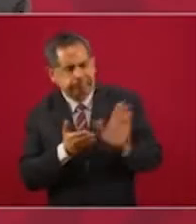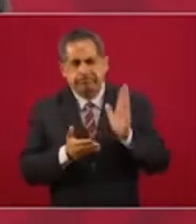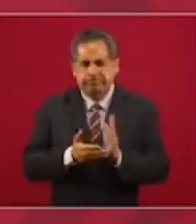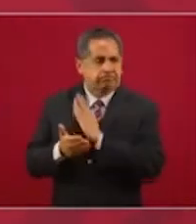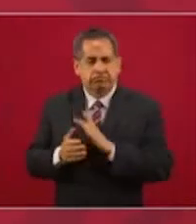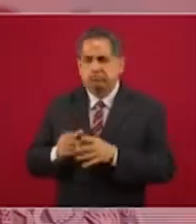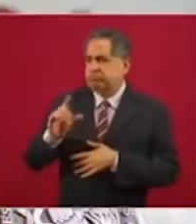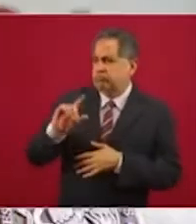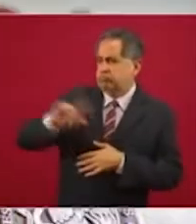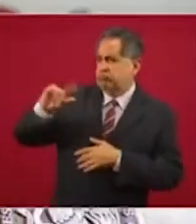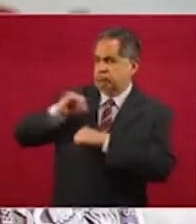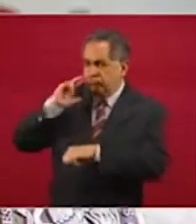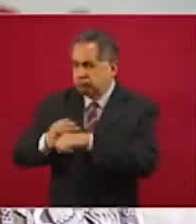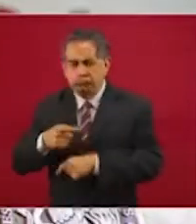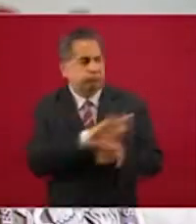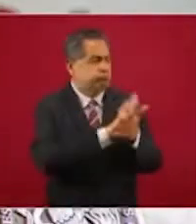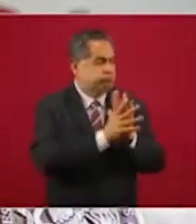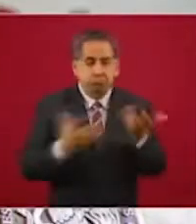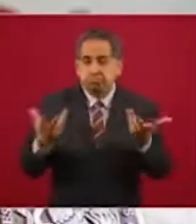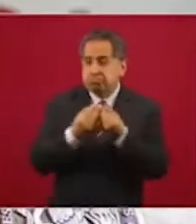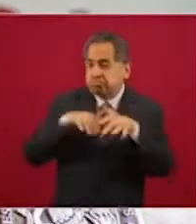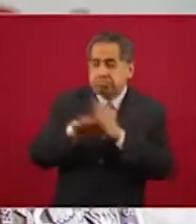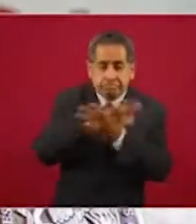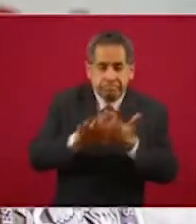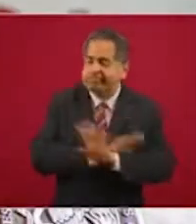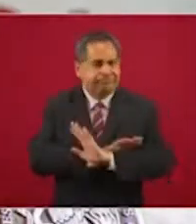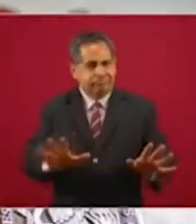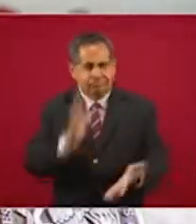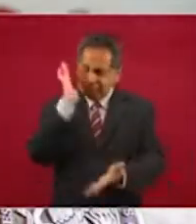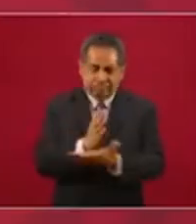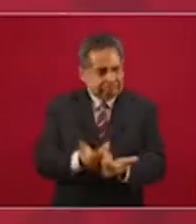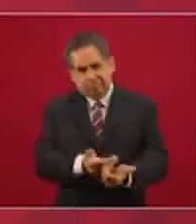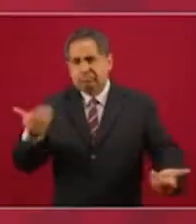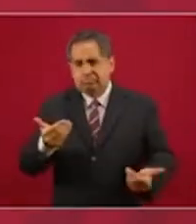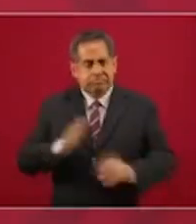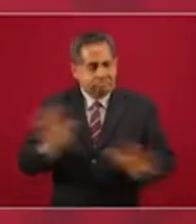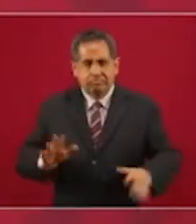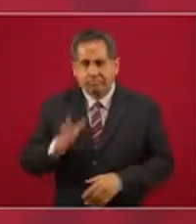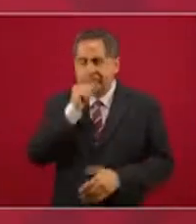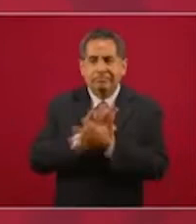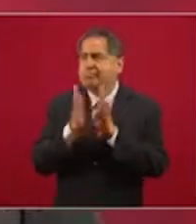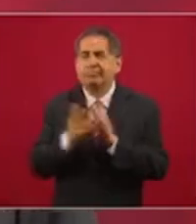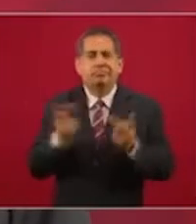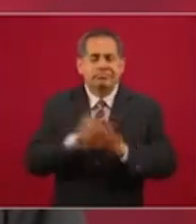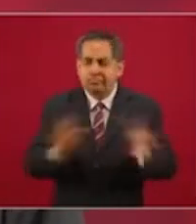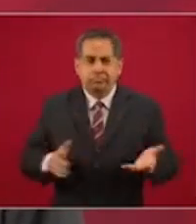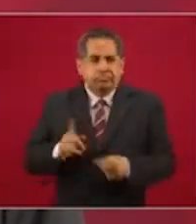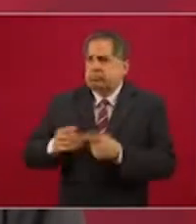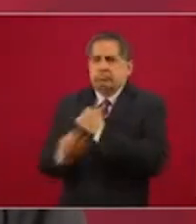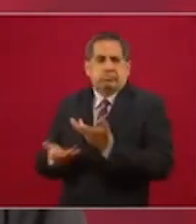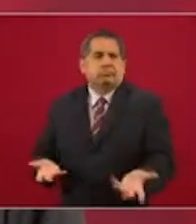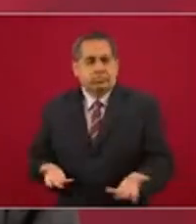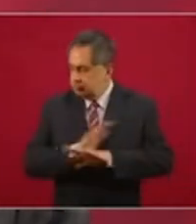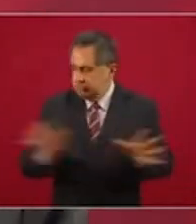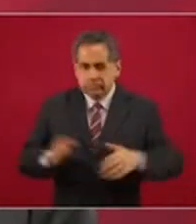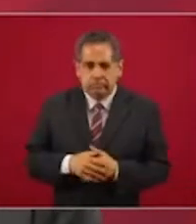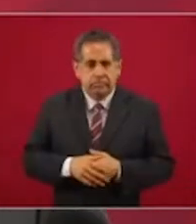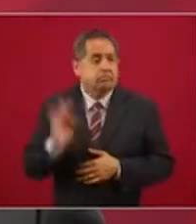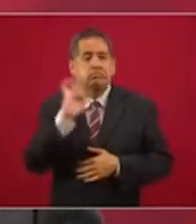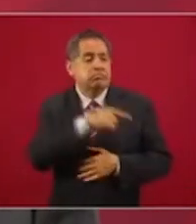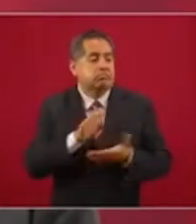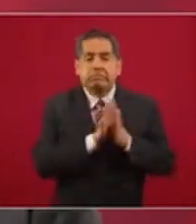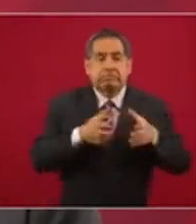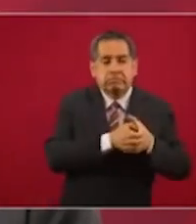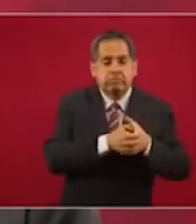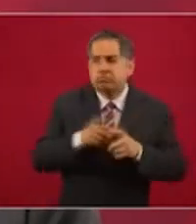entre autoridad y delincuencia no mezclarse que vaya controvertido porque entonces estamos desprotegidos todos nos quedamos en estado de